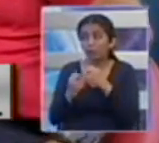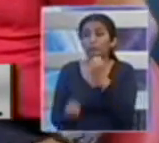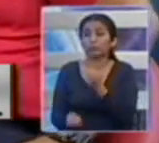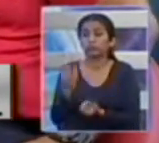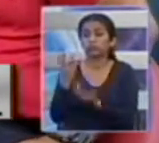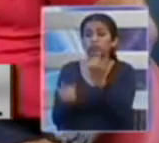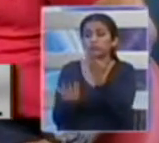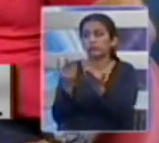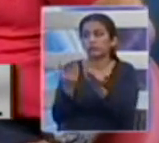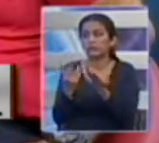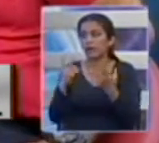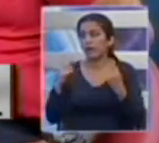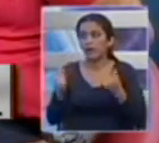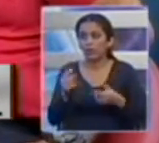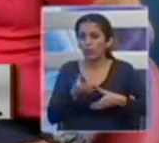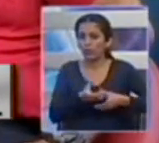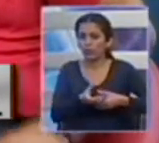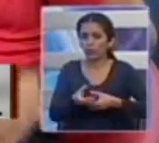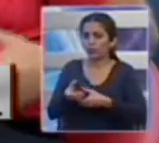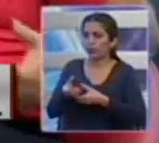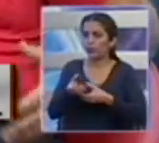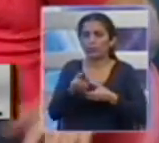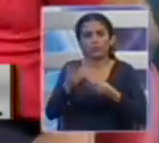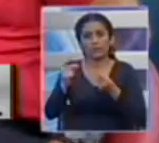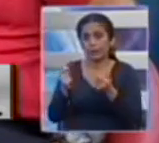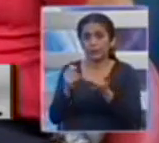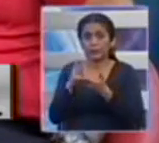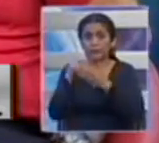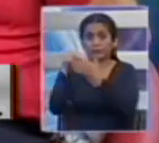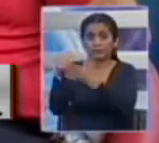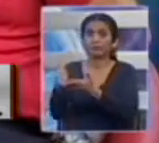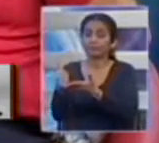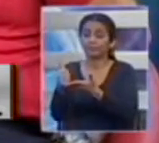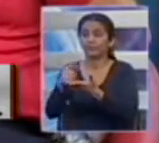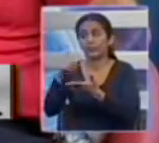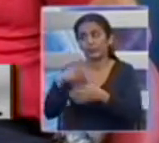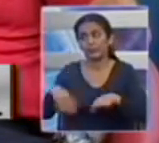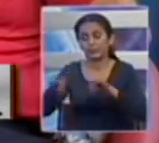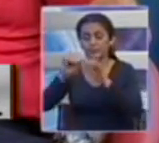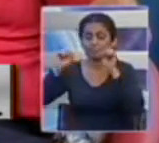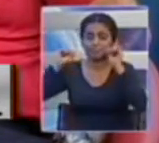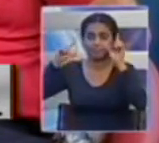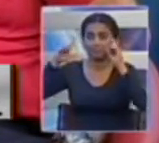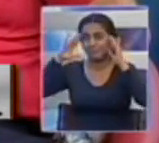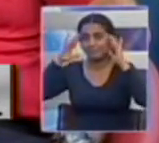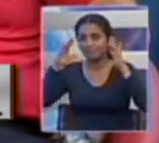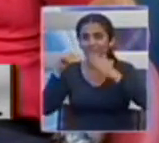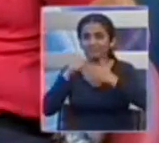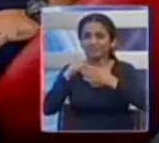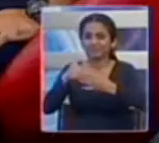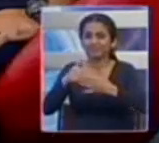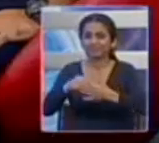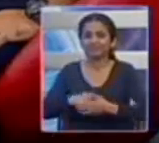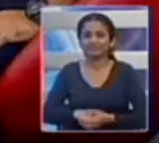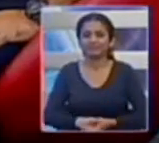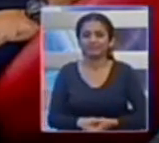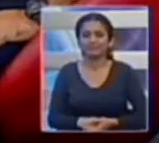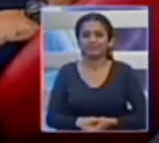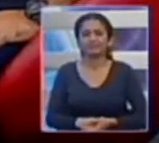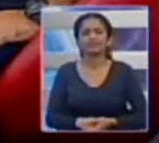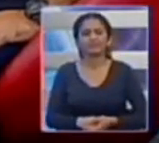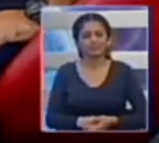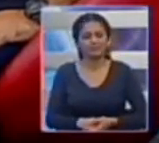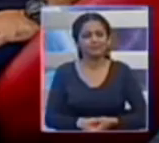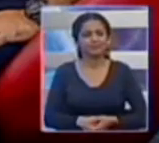eso, pues, a nosotros nos genera una alerta donde tenemos que estar prestos, pues, ¿no?, para atender cualquier situación. Se viene la quema de